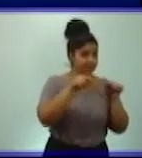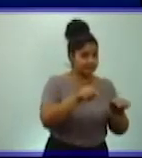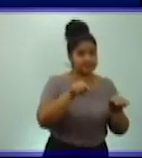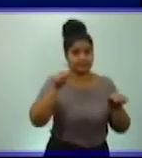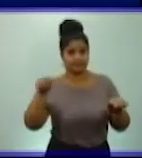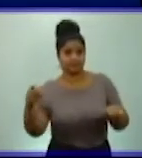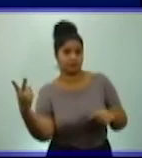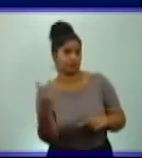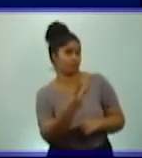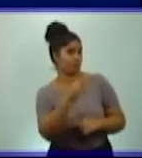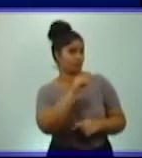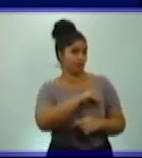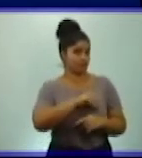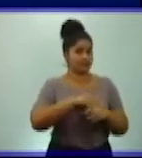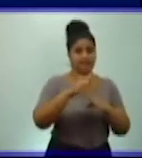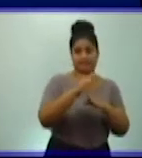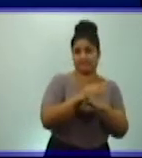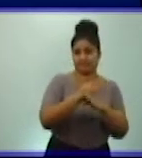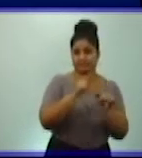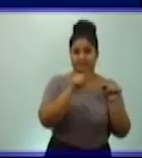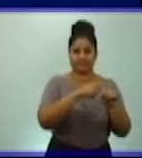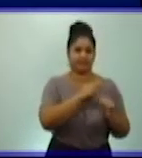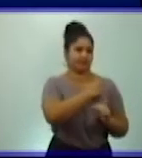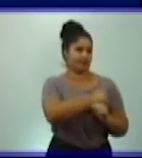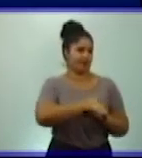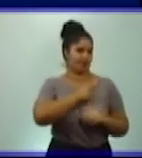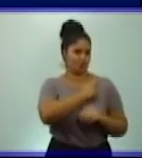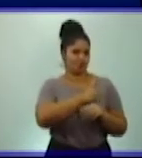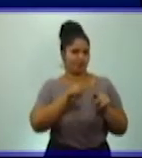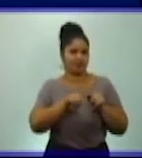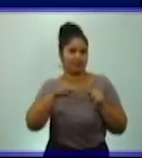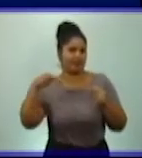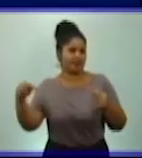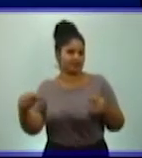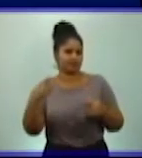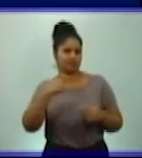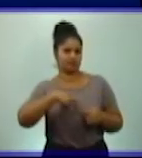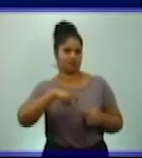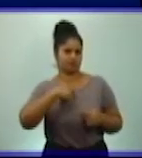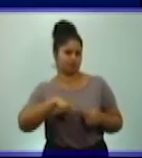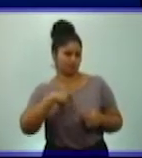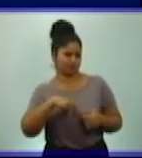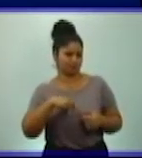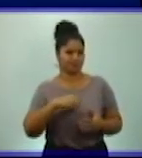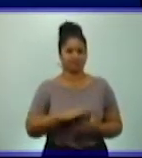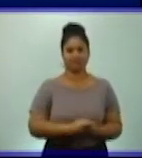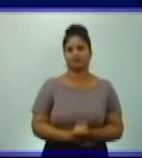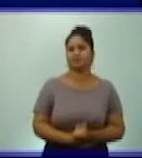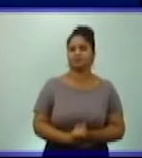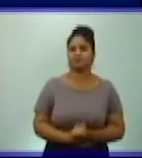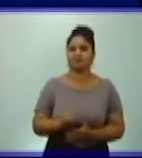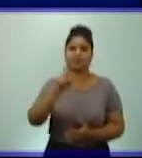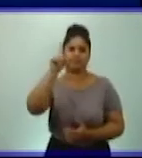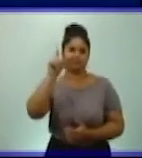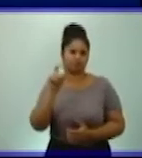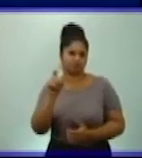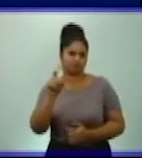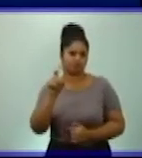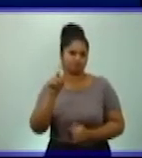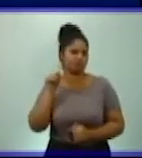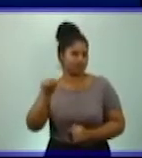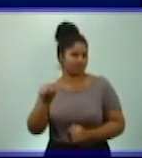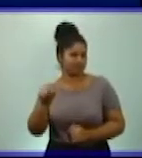otro elemento que caracteriza el barroco, el amor con los celos. Los celos se sienten por amor, pero en este caso ella